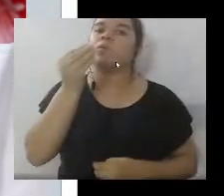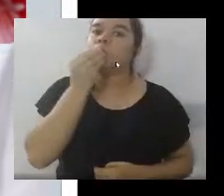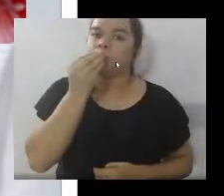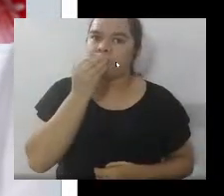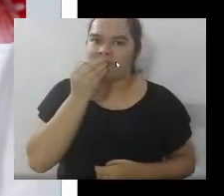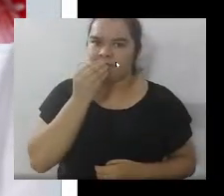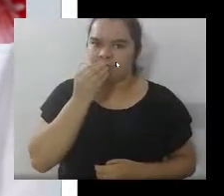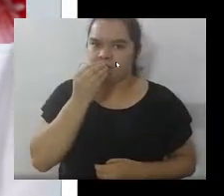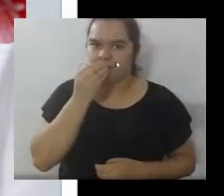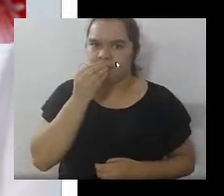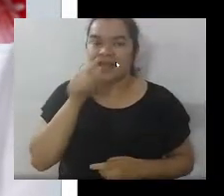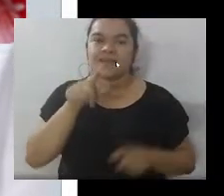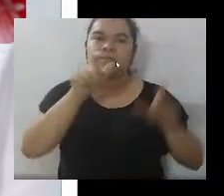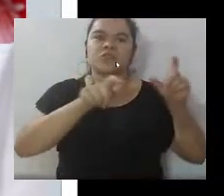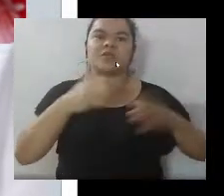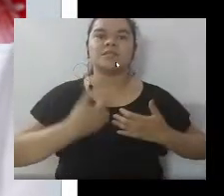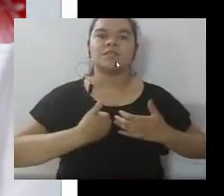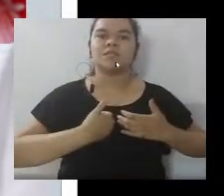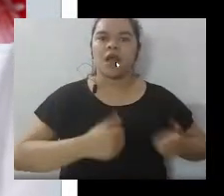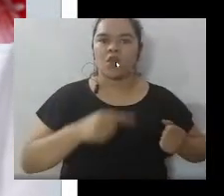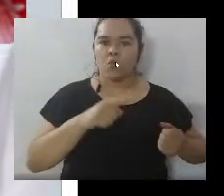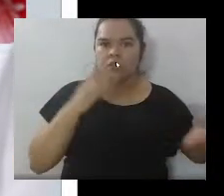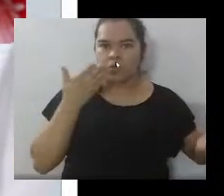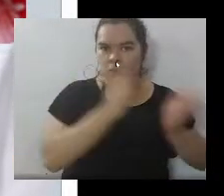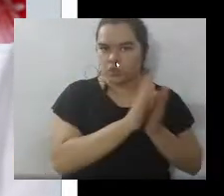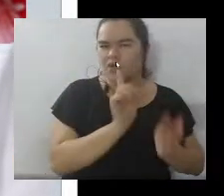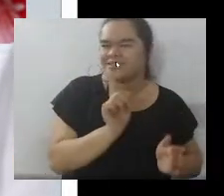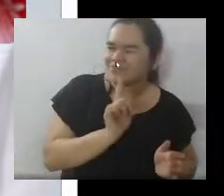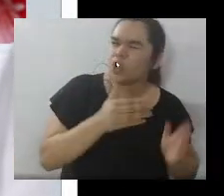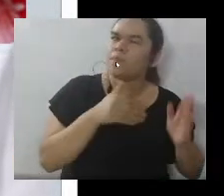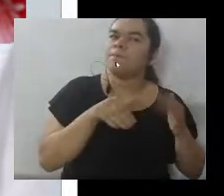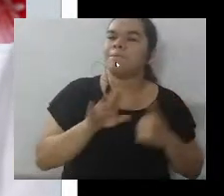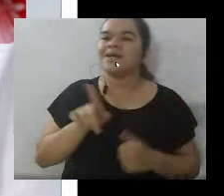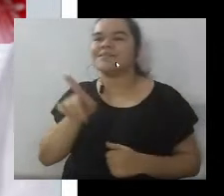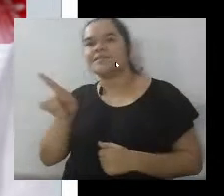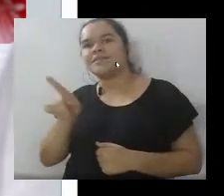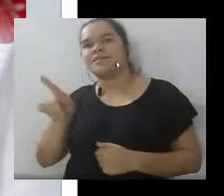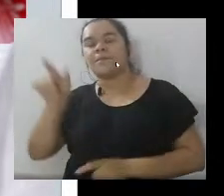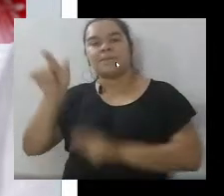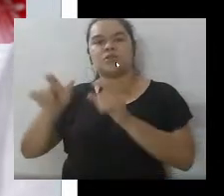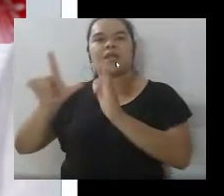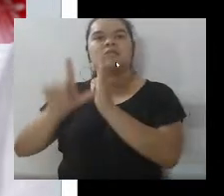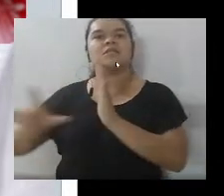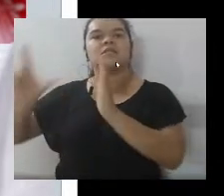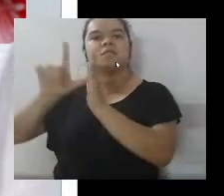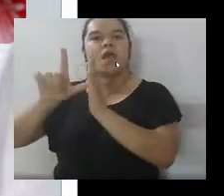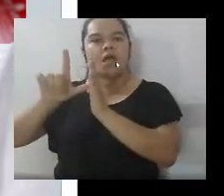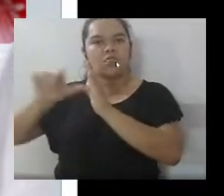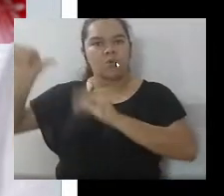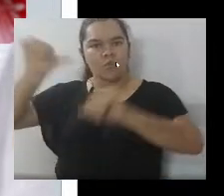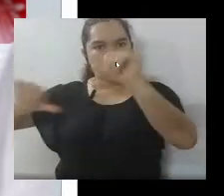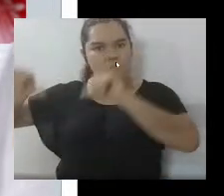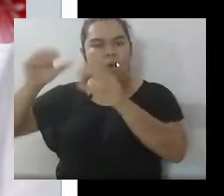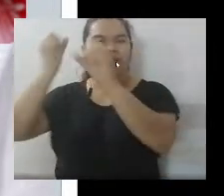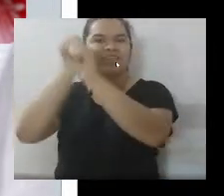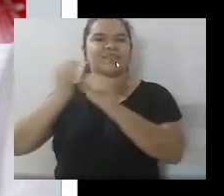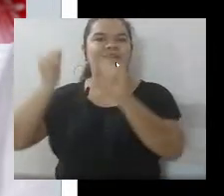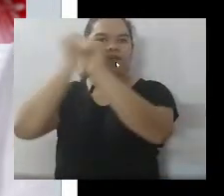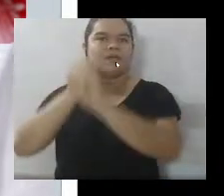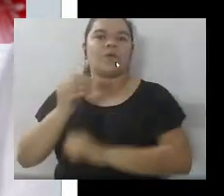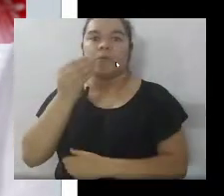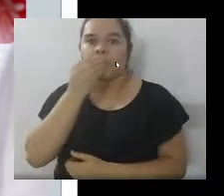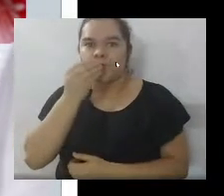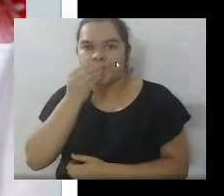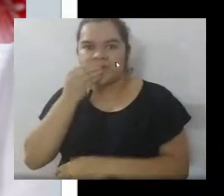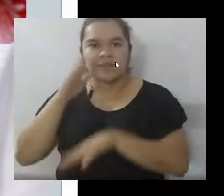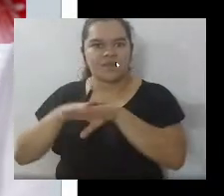ser tanto con el equipo de salud directamente, sino por ahí nos vamos a vincular con un licenciado en química, con un ingeniero en